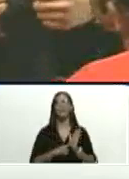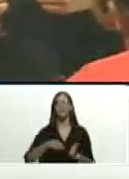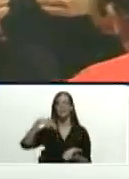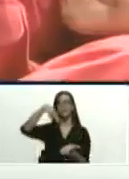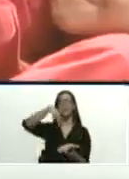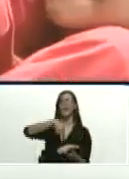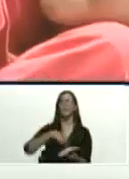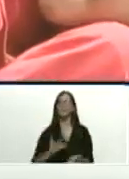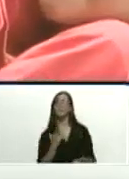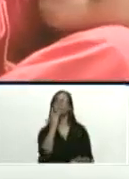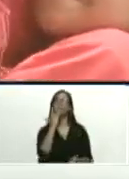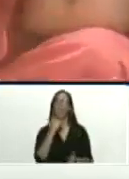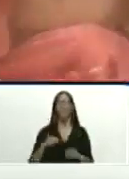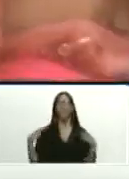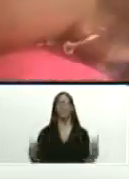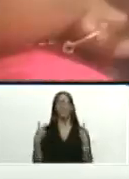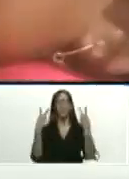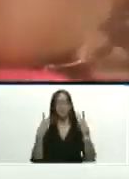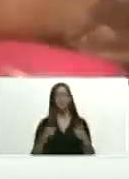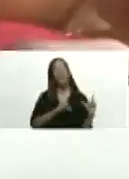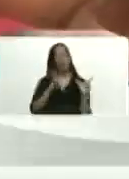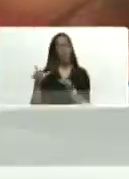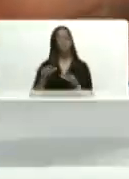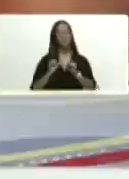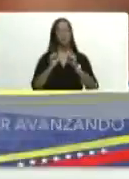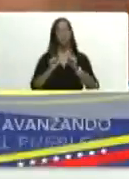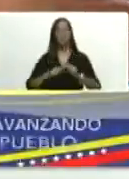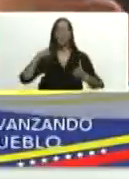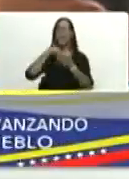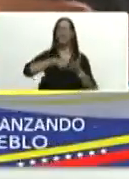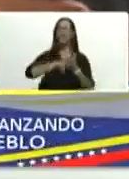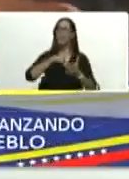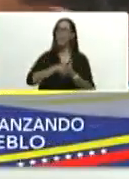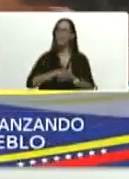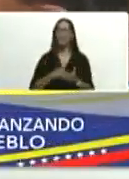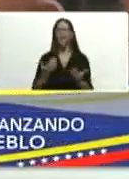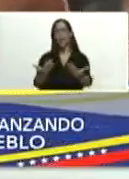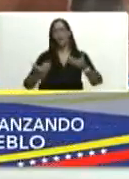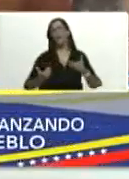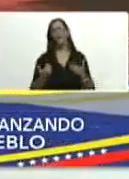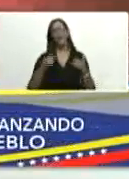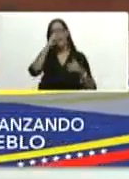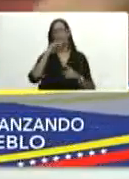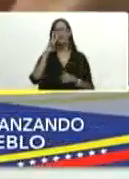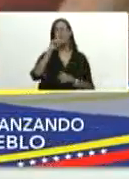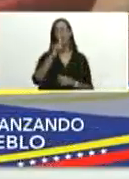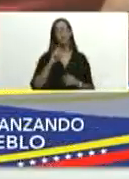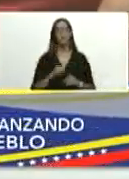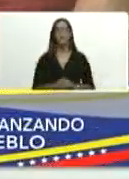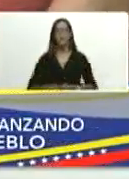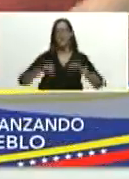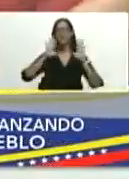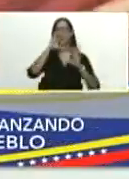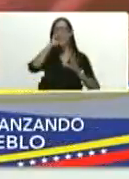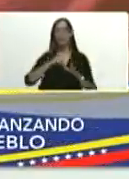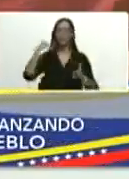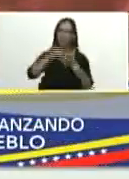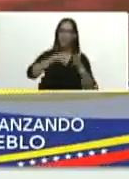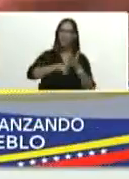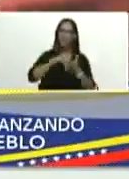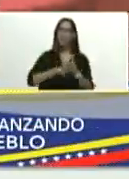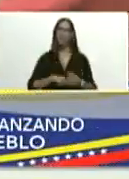pie y victorioso y listo para seguir la batalla en lo que resta del Siglo 21 diez años de batalla